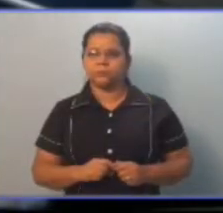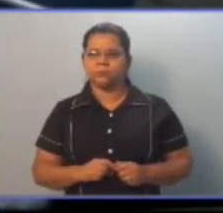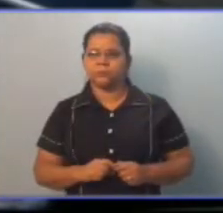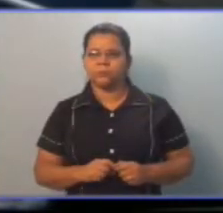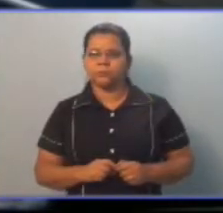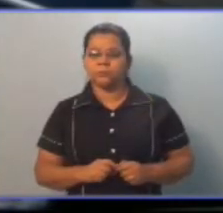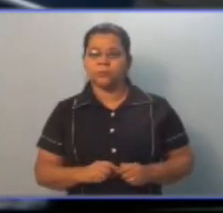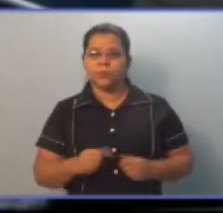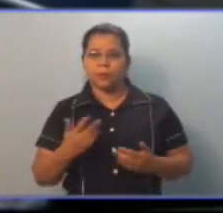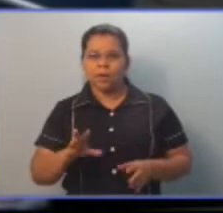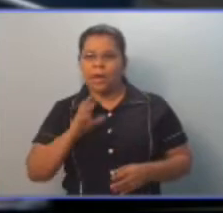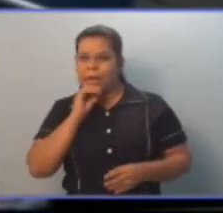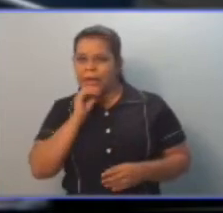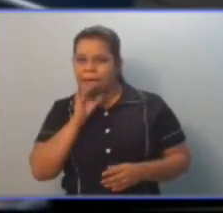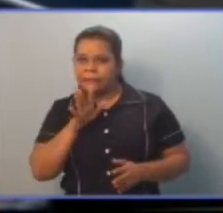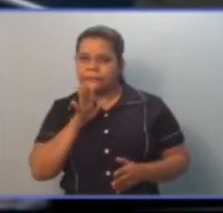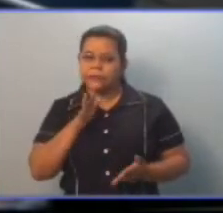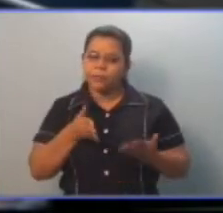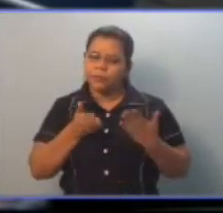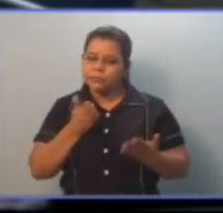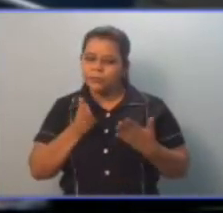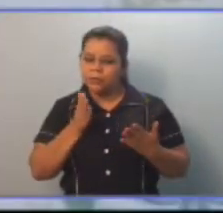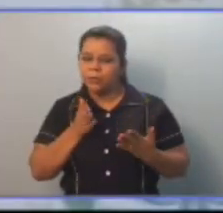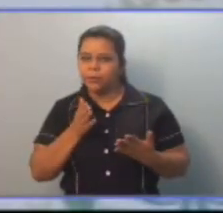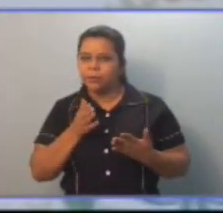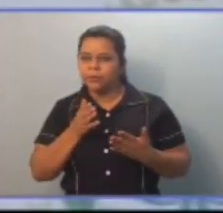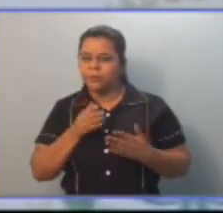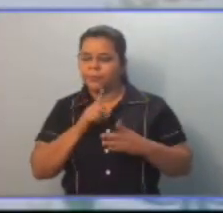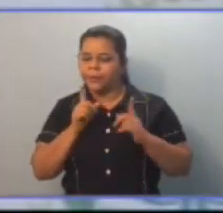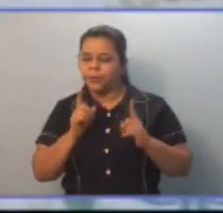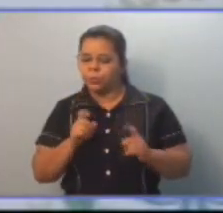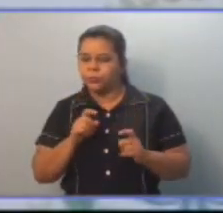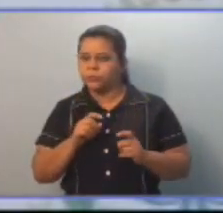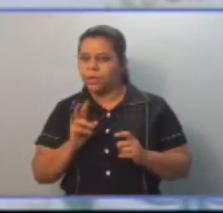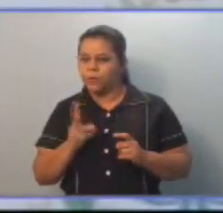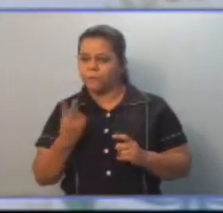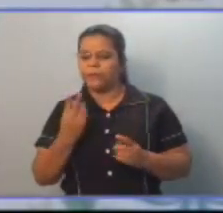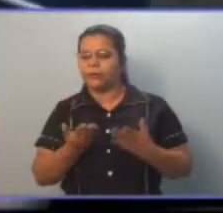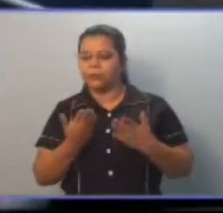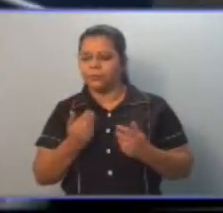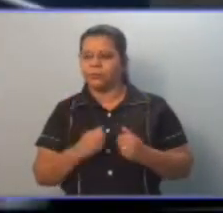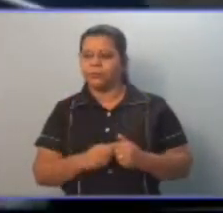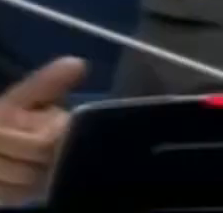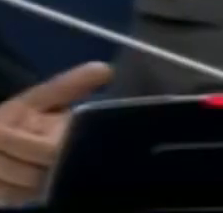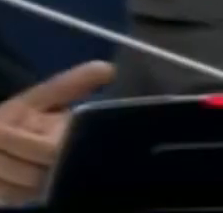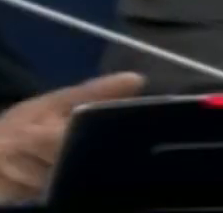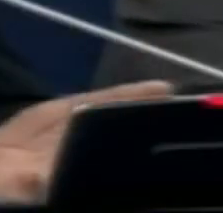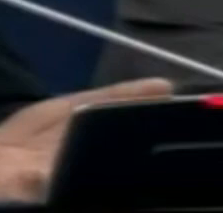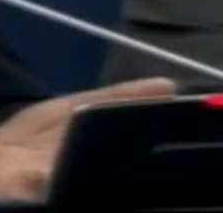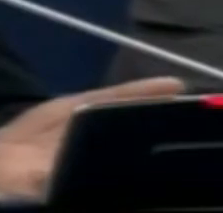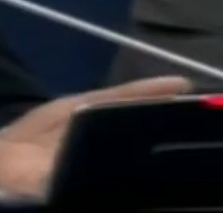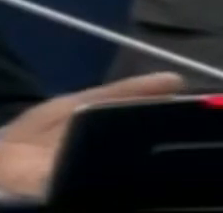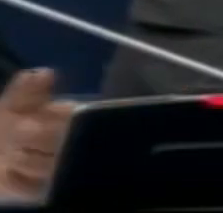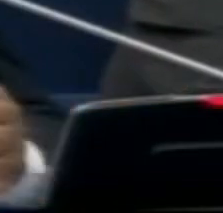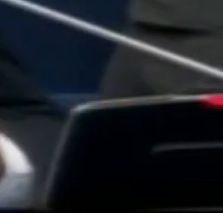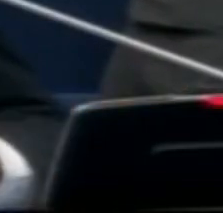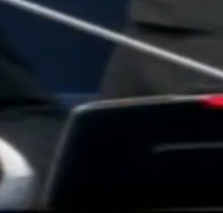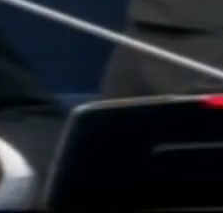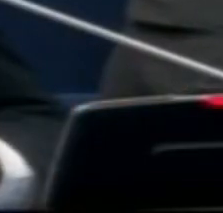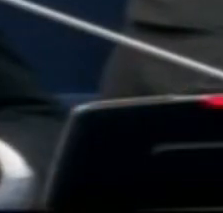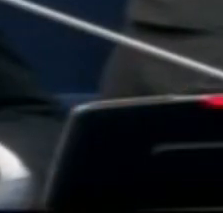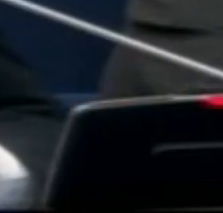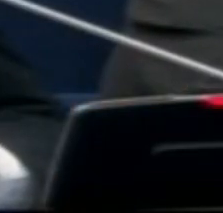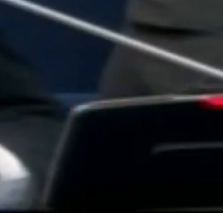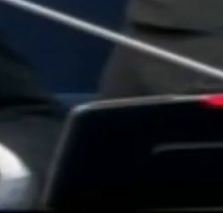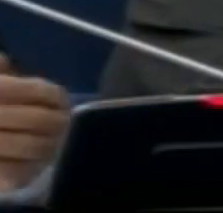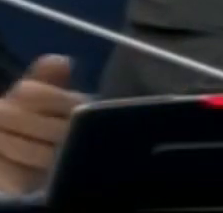Esto es una respuesta un poco compuesta, perdón, es una pregunta un poco compuesta. La primera parte, ¿qué opina usted de la posibilidad que el